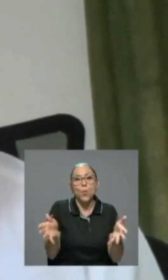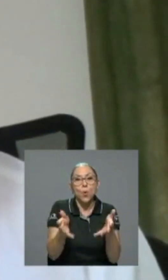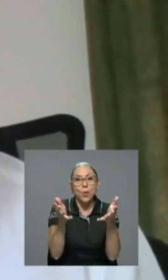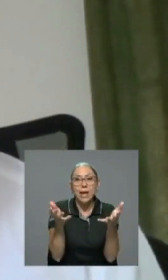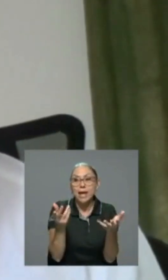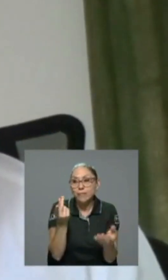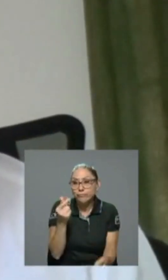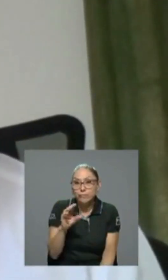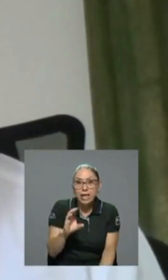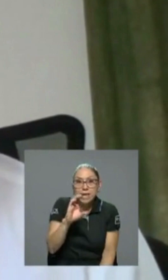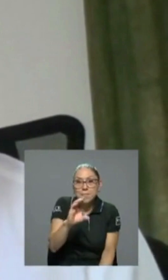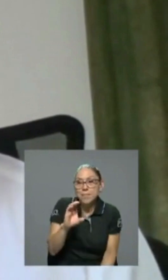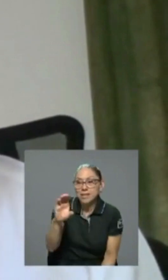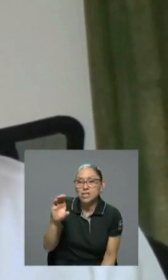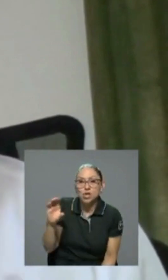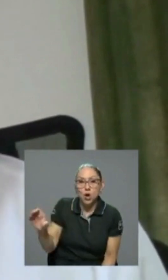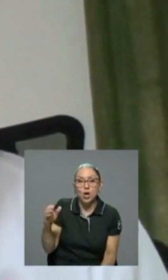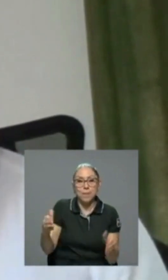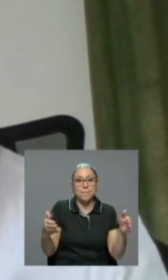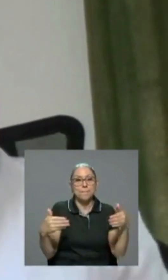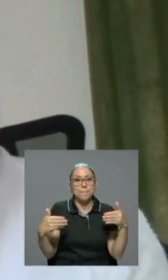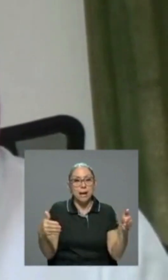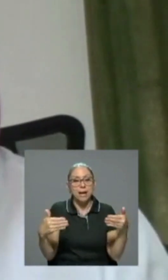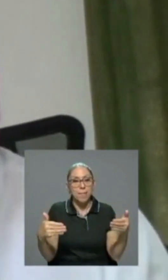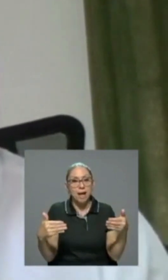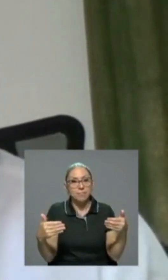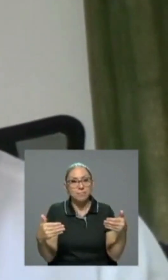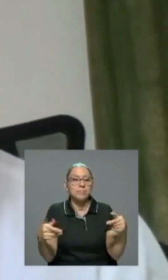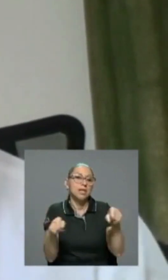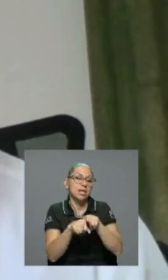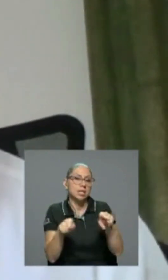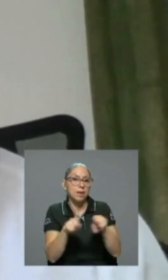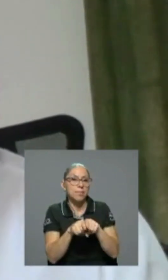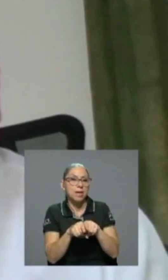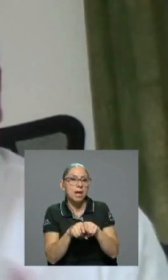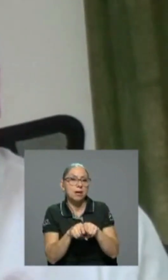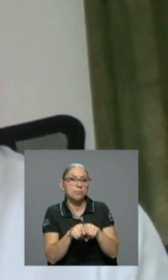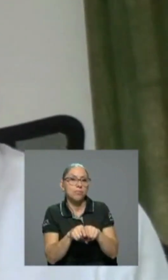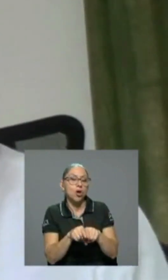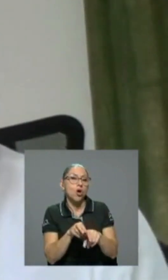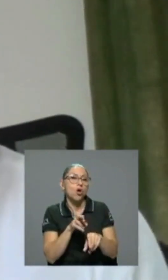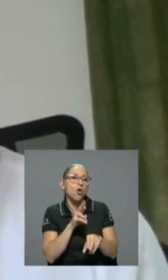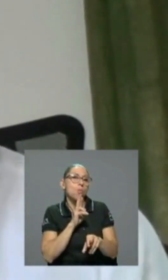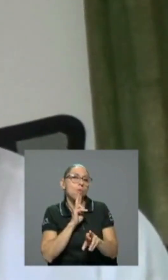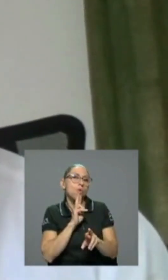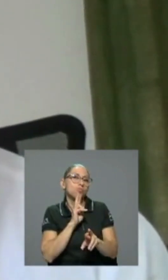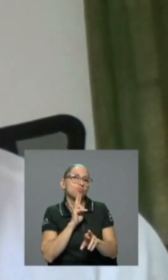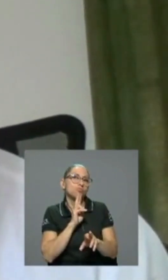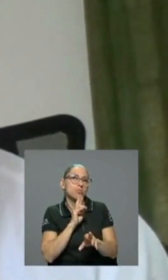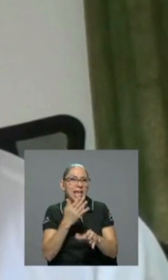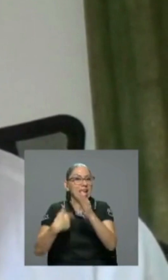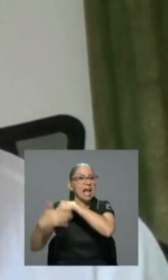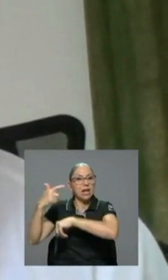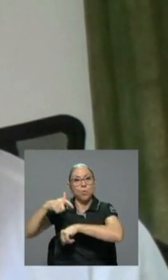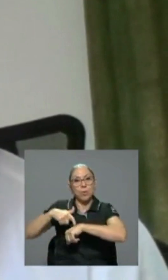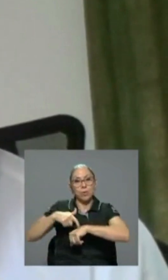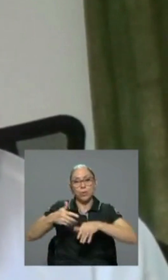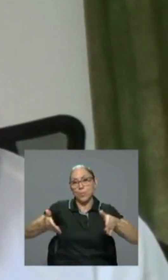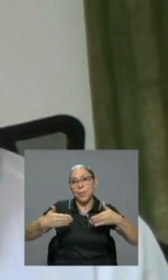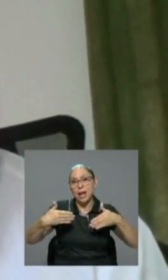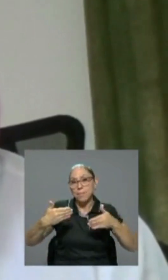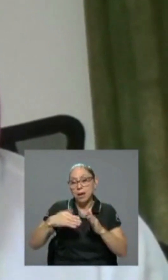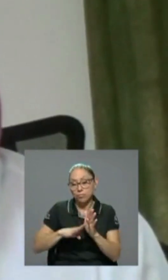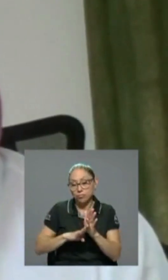inversión en Panamá, y también pues producto en ese periodo Panamá está en un proceso de crecimiento económico